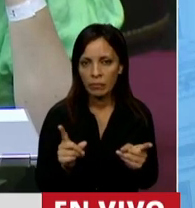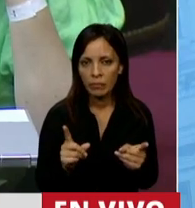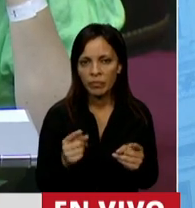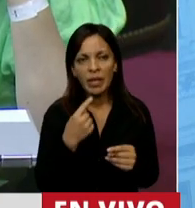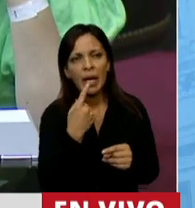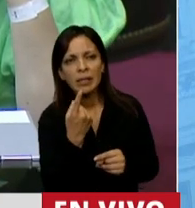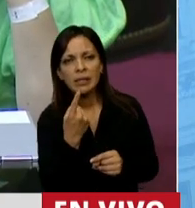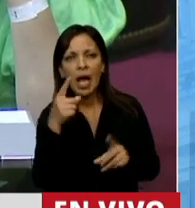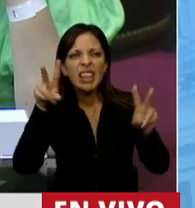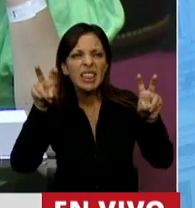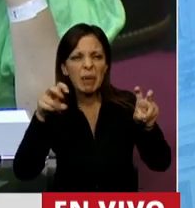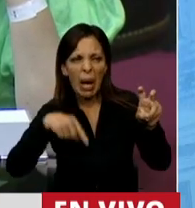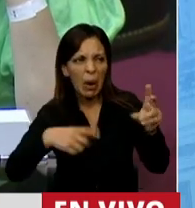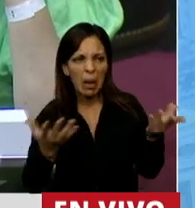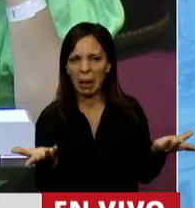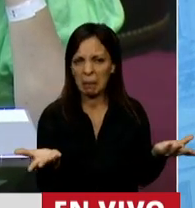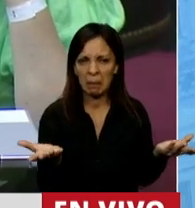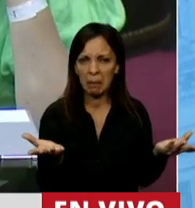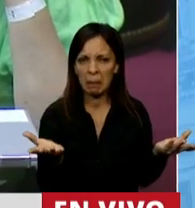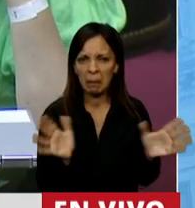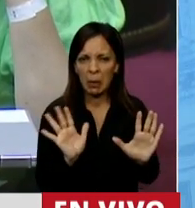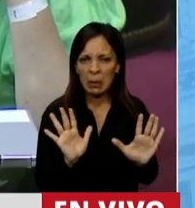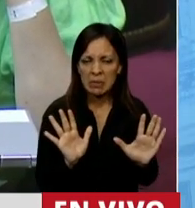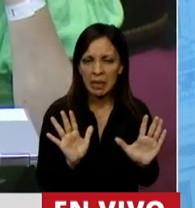de contexto, la verdad,